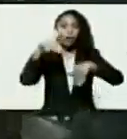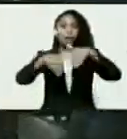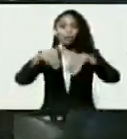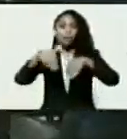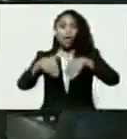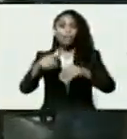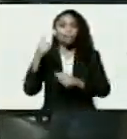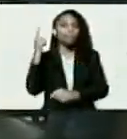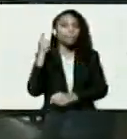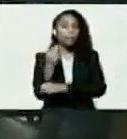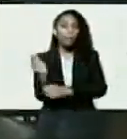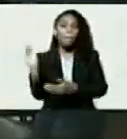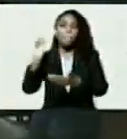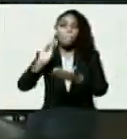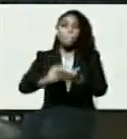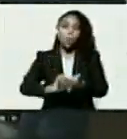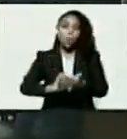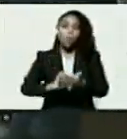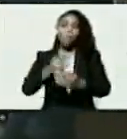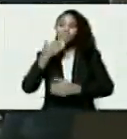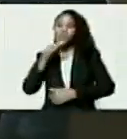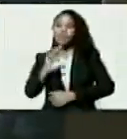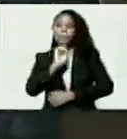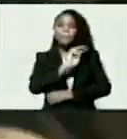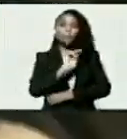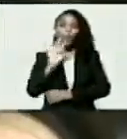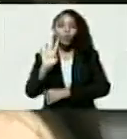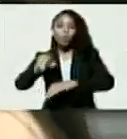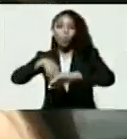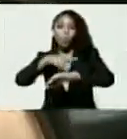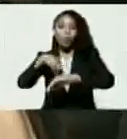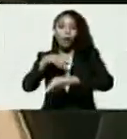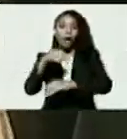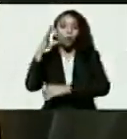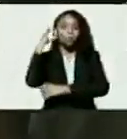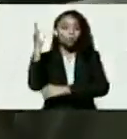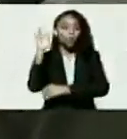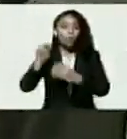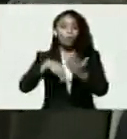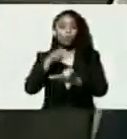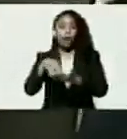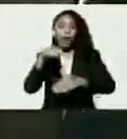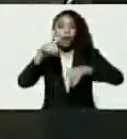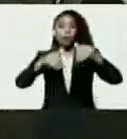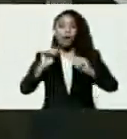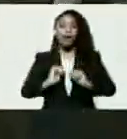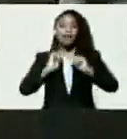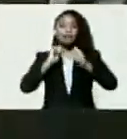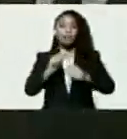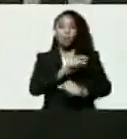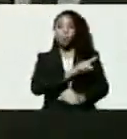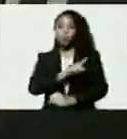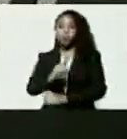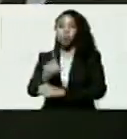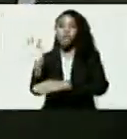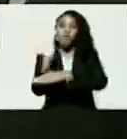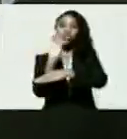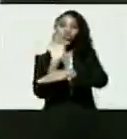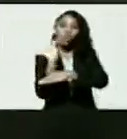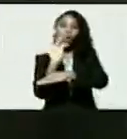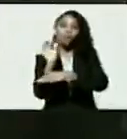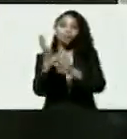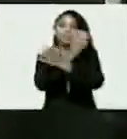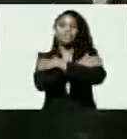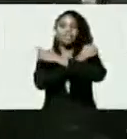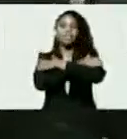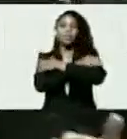Deben instalar en las próximas 24 horas al Consejo Nacional Electoral para el inicio en el cumplimiento de las funciones.